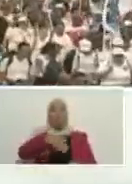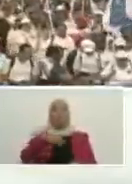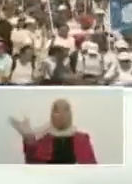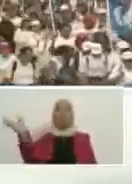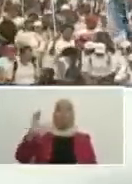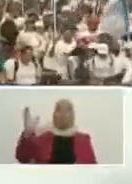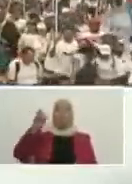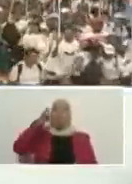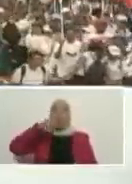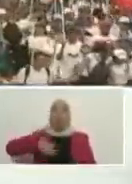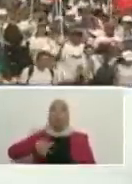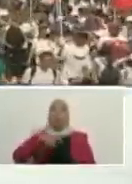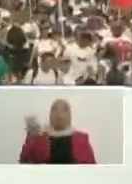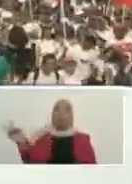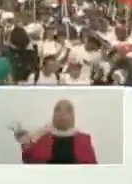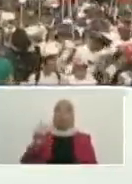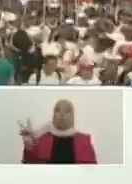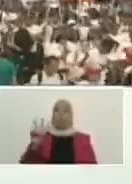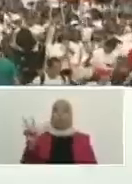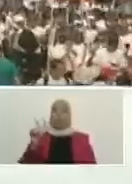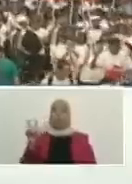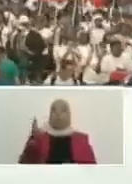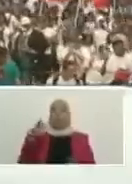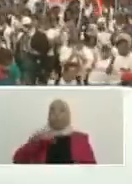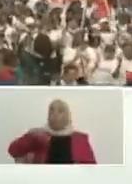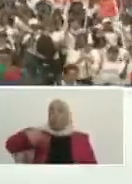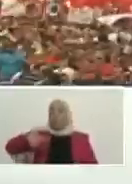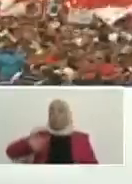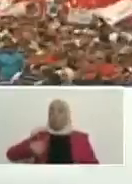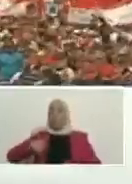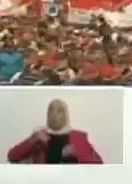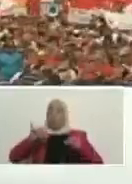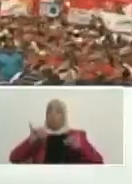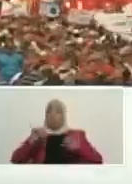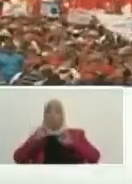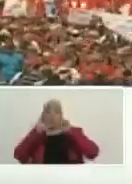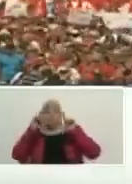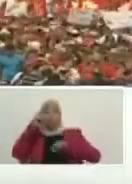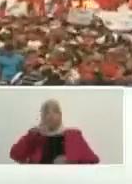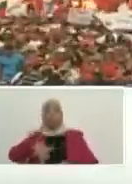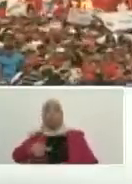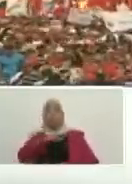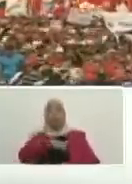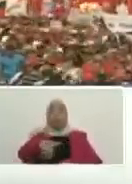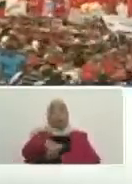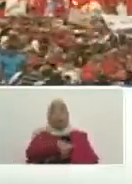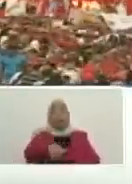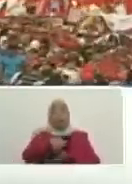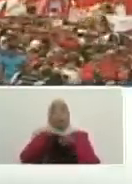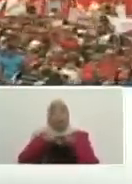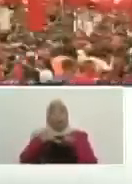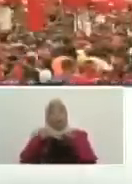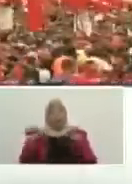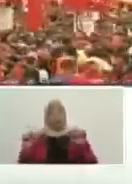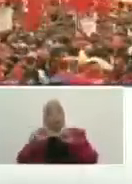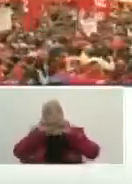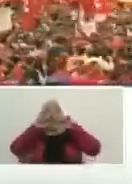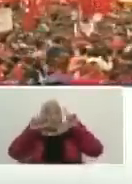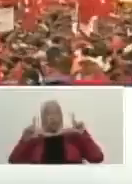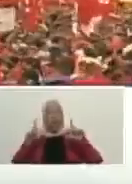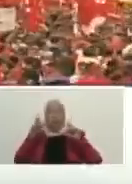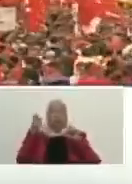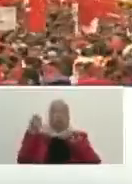del pueblo de Venezuela, sí que no nosotros mismos, el pueblo de a pie, nos quedamos asombrados de